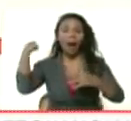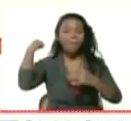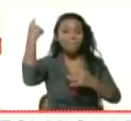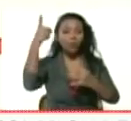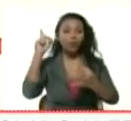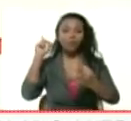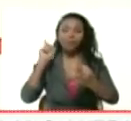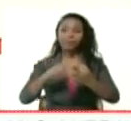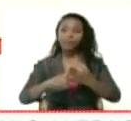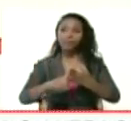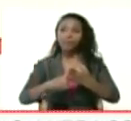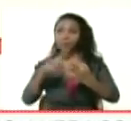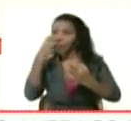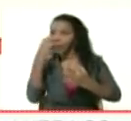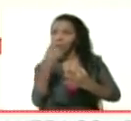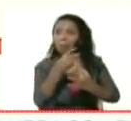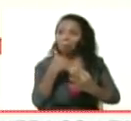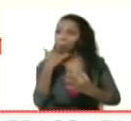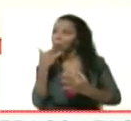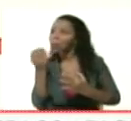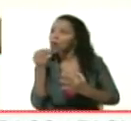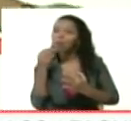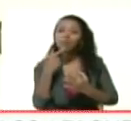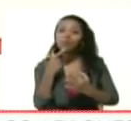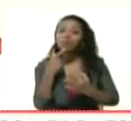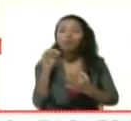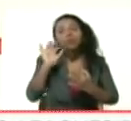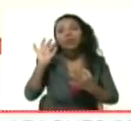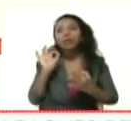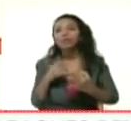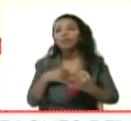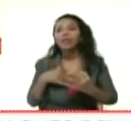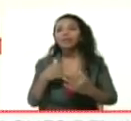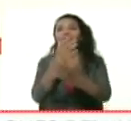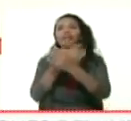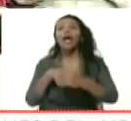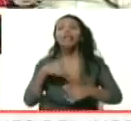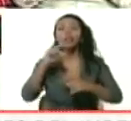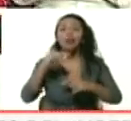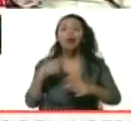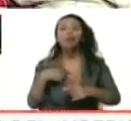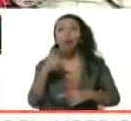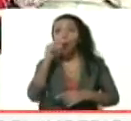más? ¿Invitado? Ah, bueno, y Freddy Bernal.